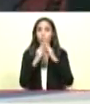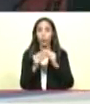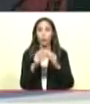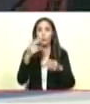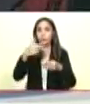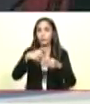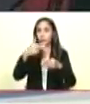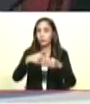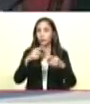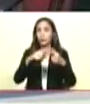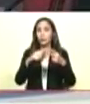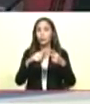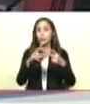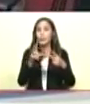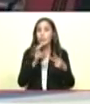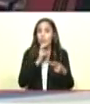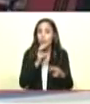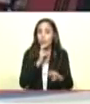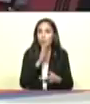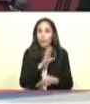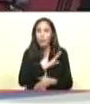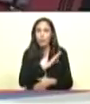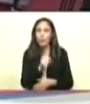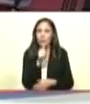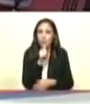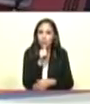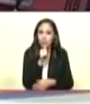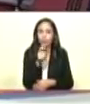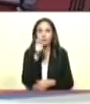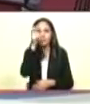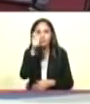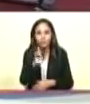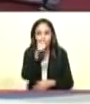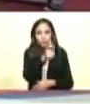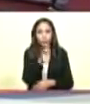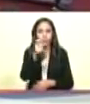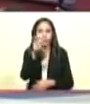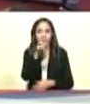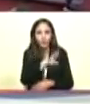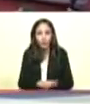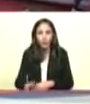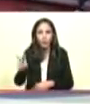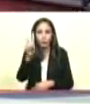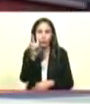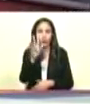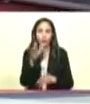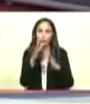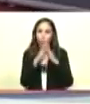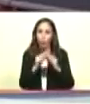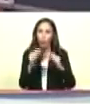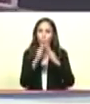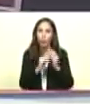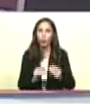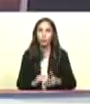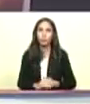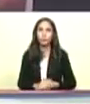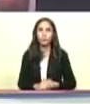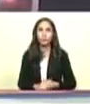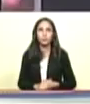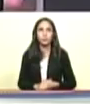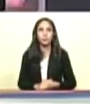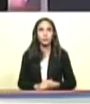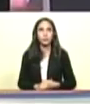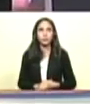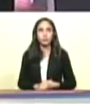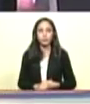petróleo, le pertenece al pueblo soberano de esta patria amada que se llama la República